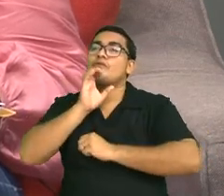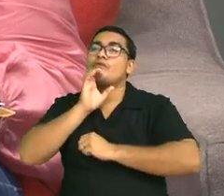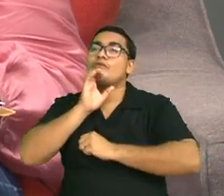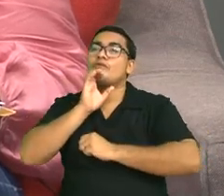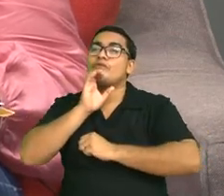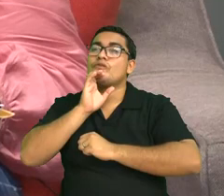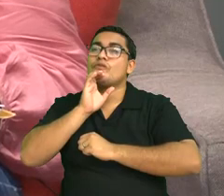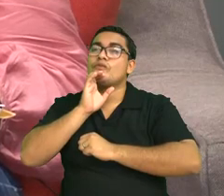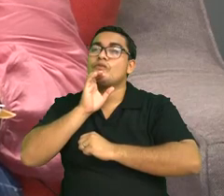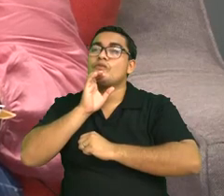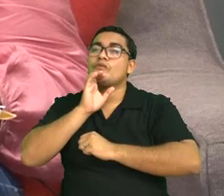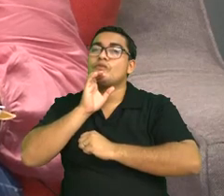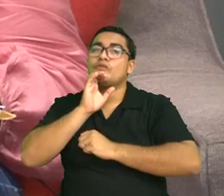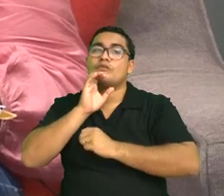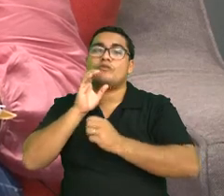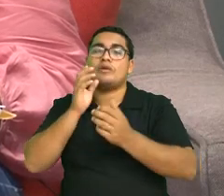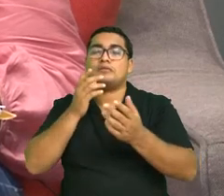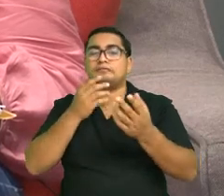Claro, integrado